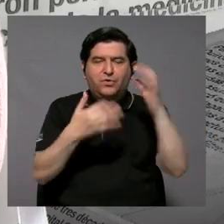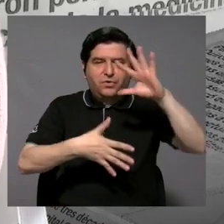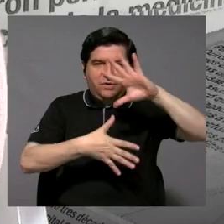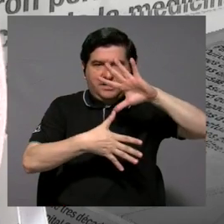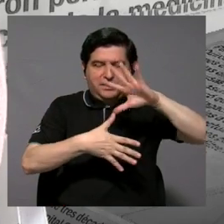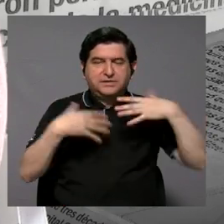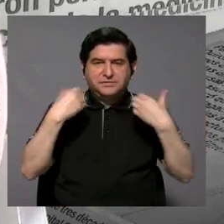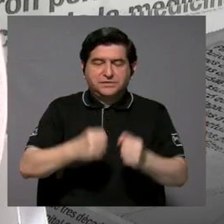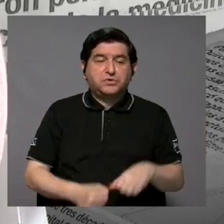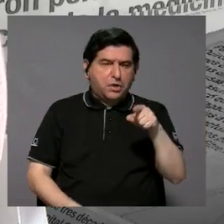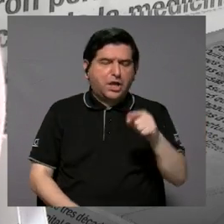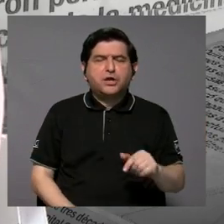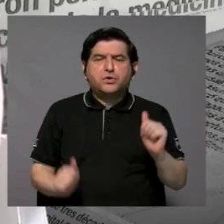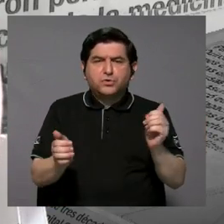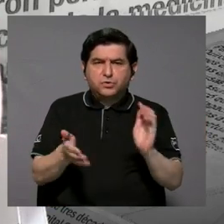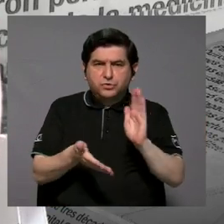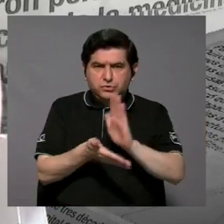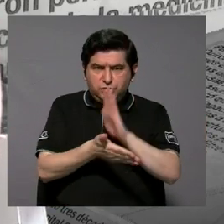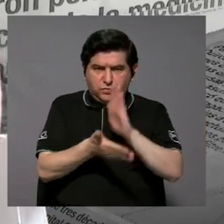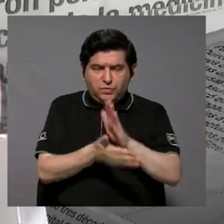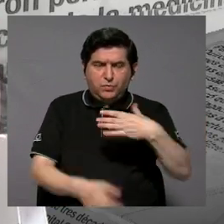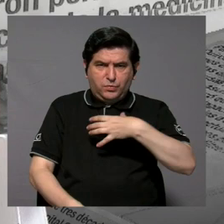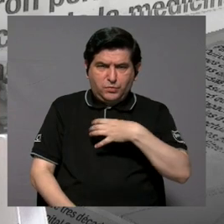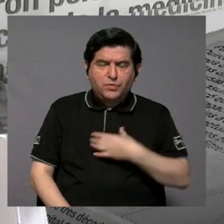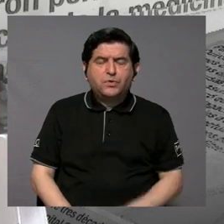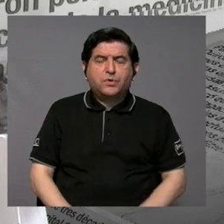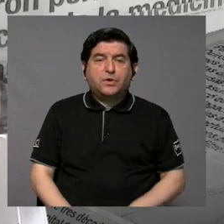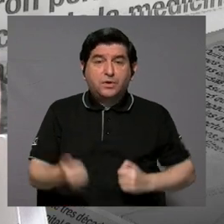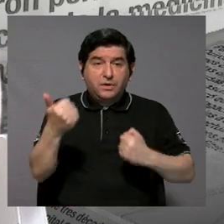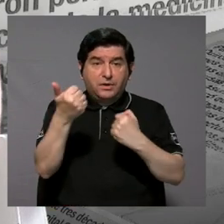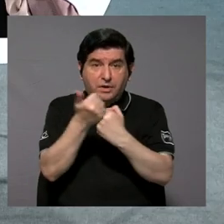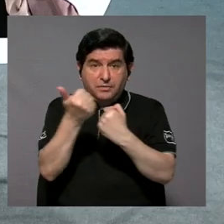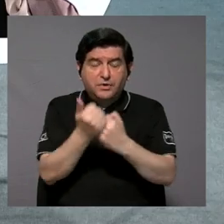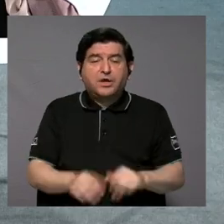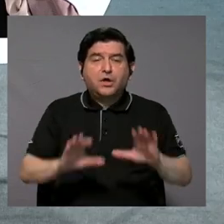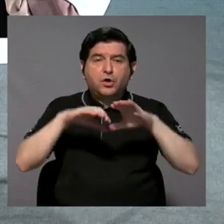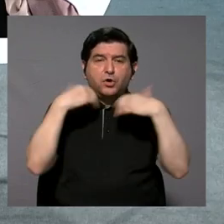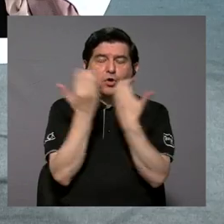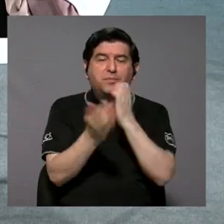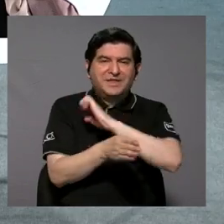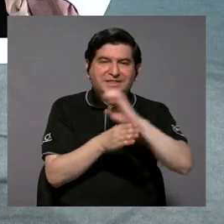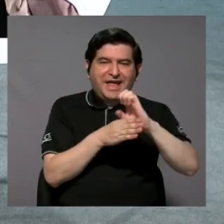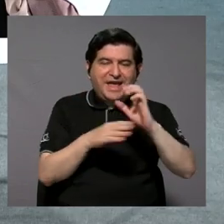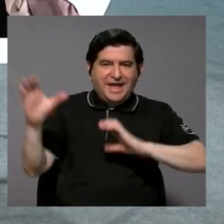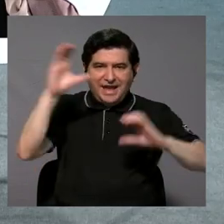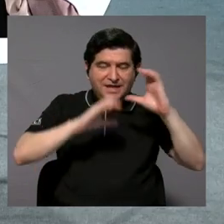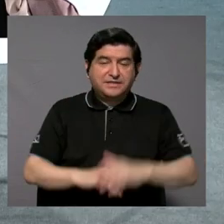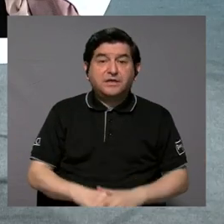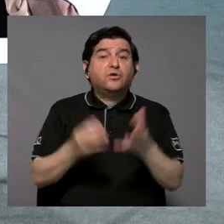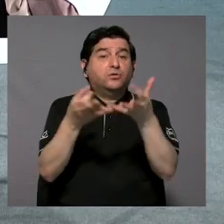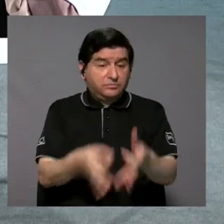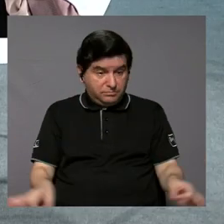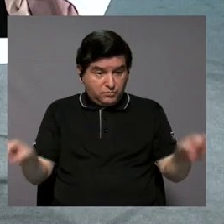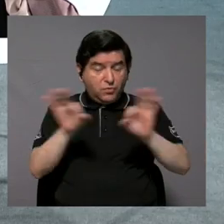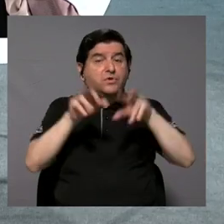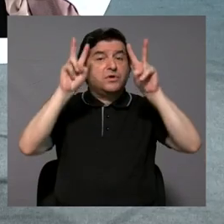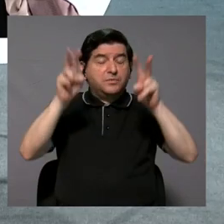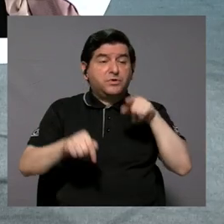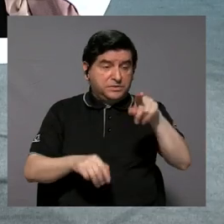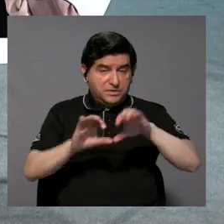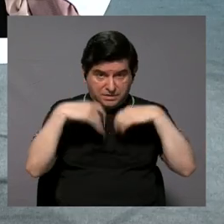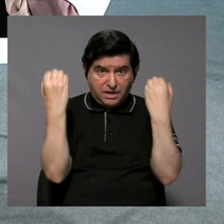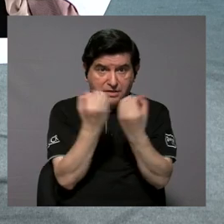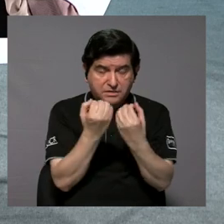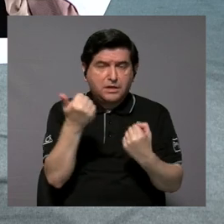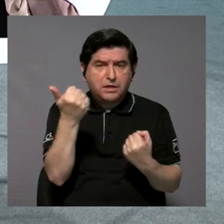con sus protocolos, fue aprobado por el Comité Ético Científico. Entonces sí es un tema prioritario para la organización y ellos